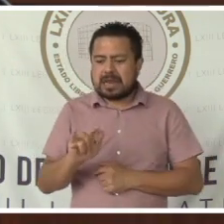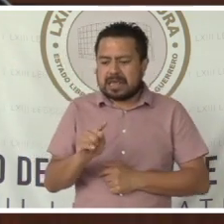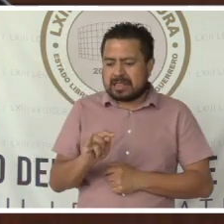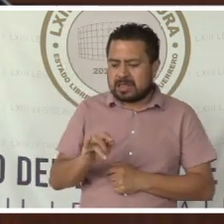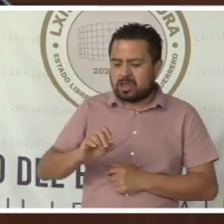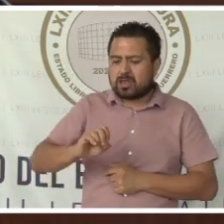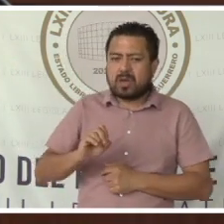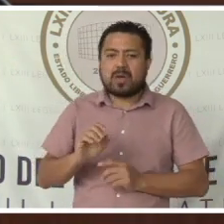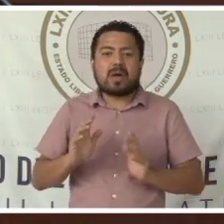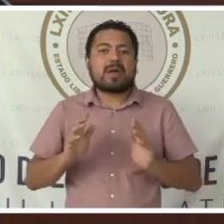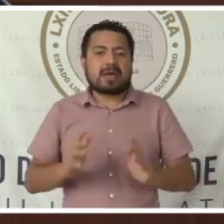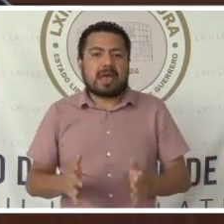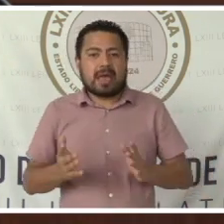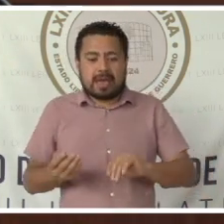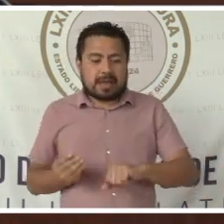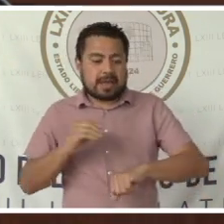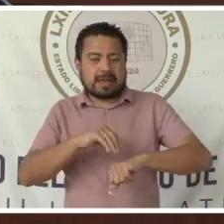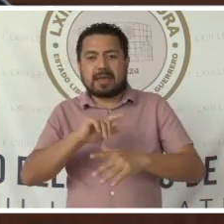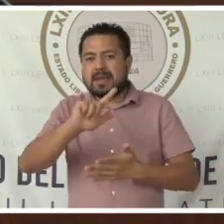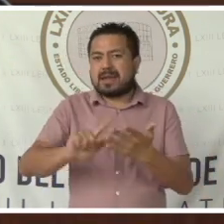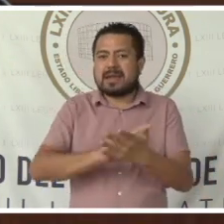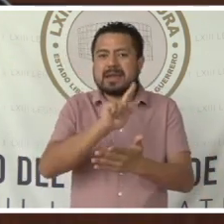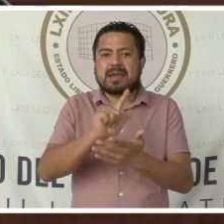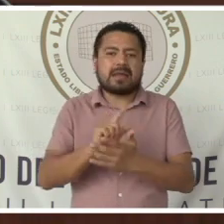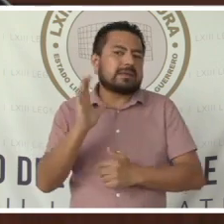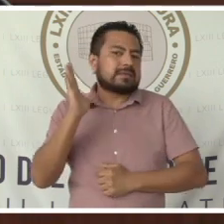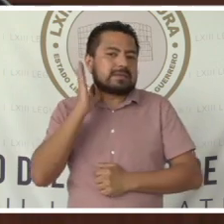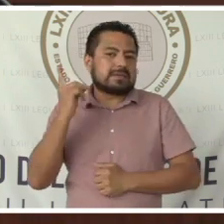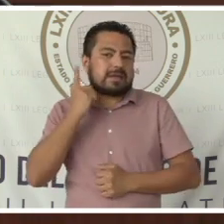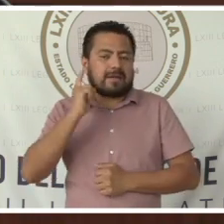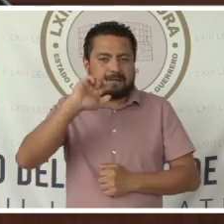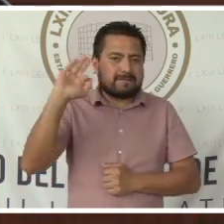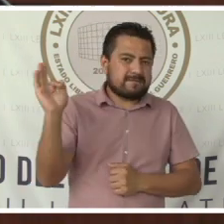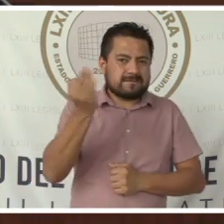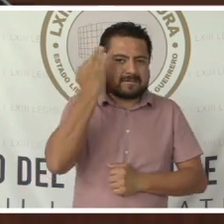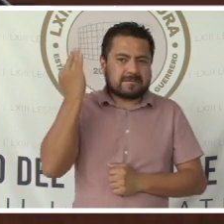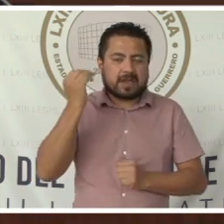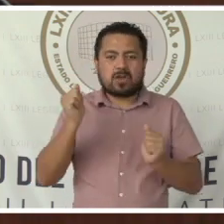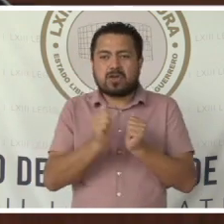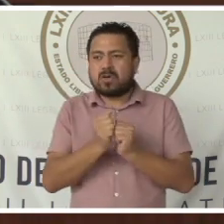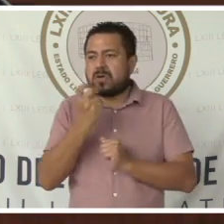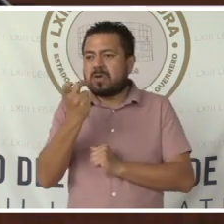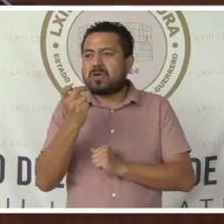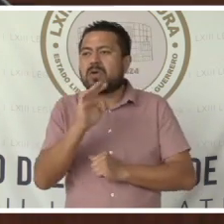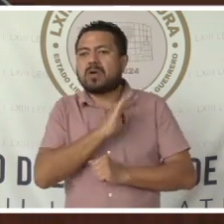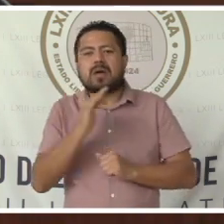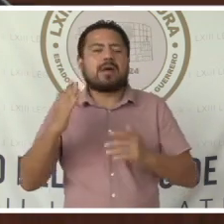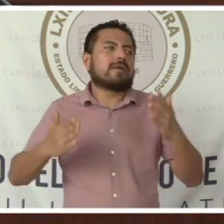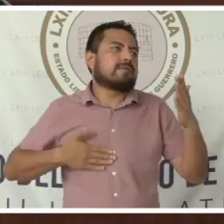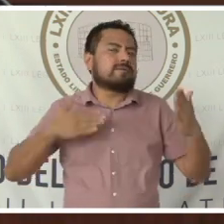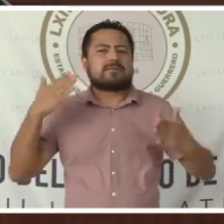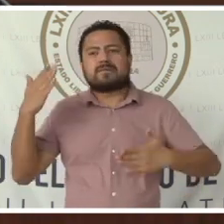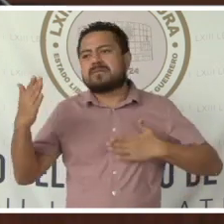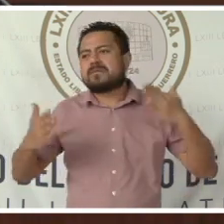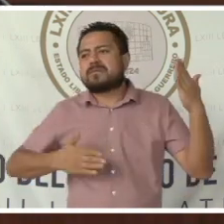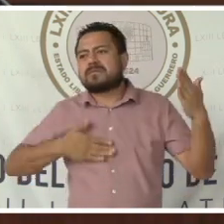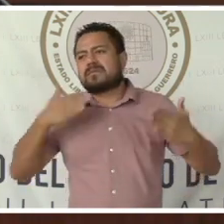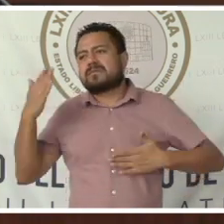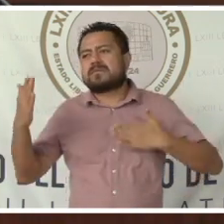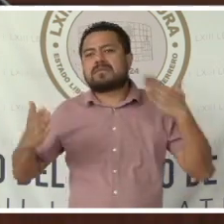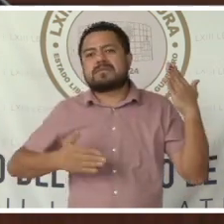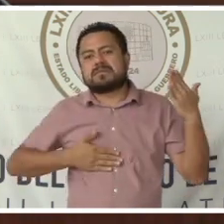que se creó esta ley por la cámara de diputados federales es con eso que vamos a festejar este